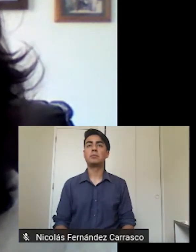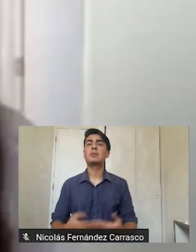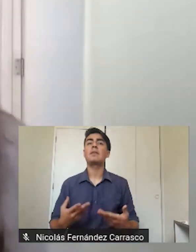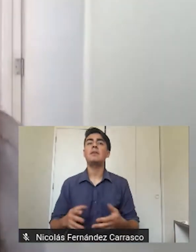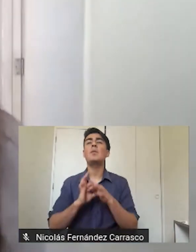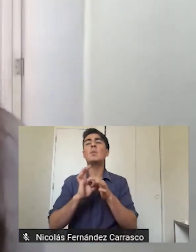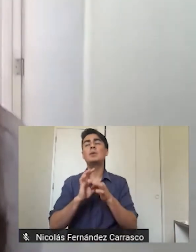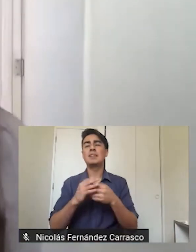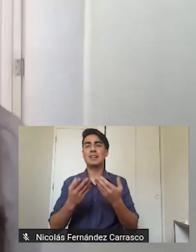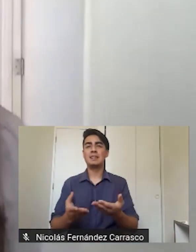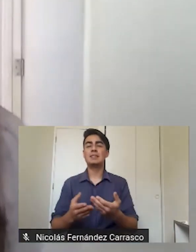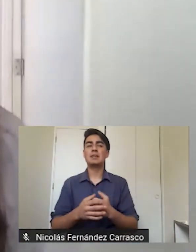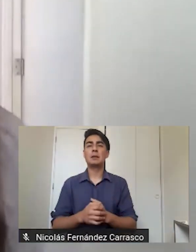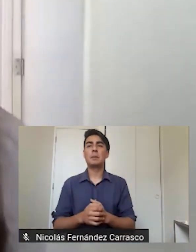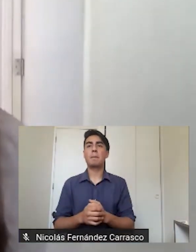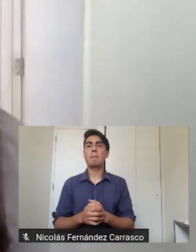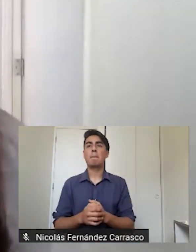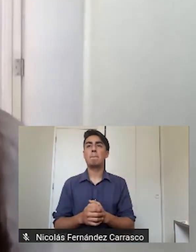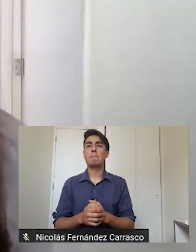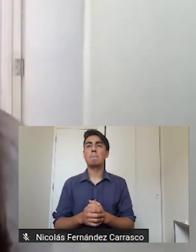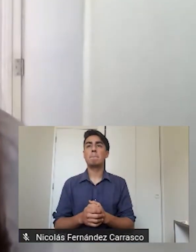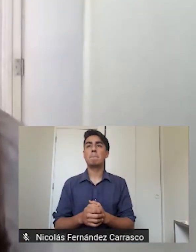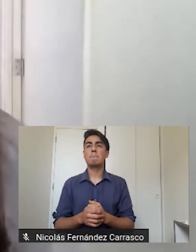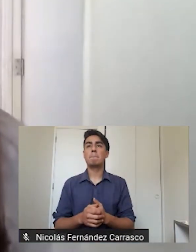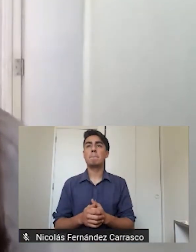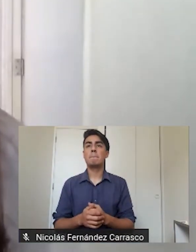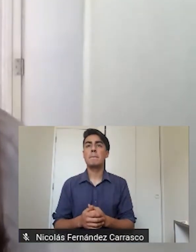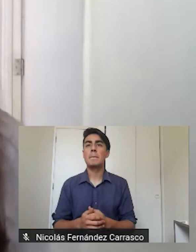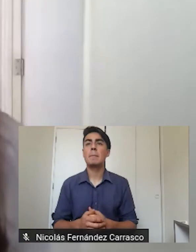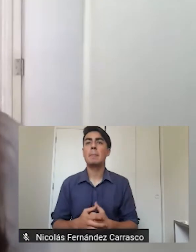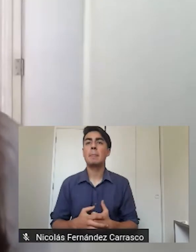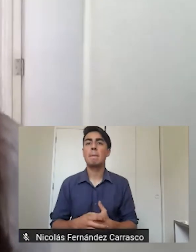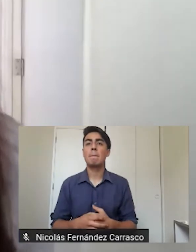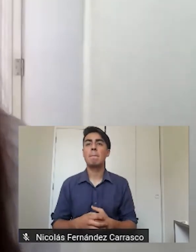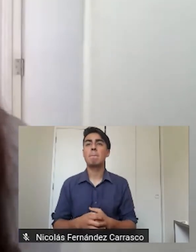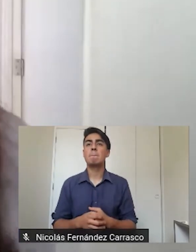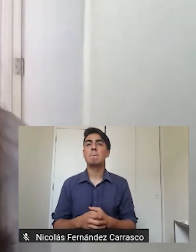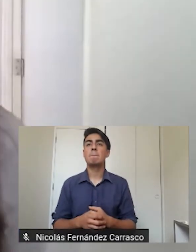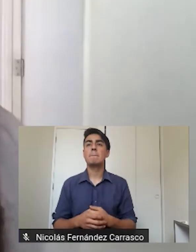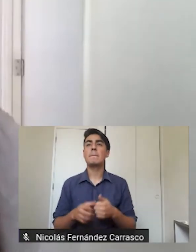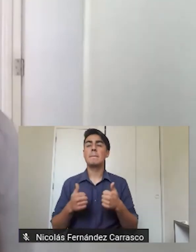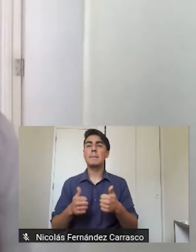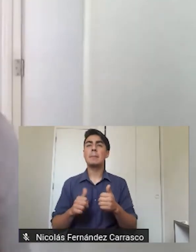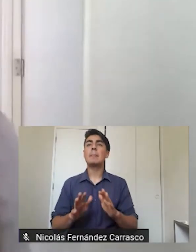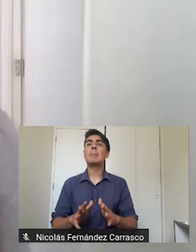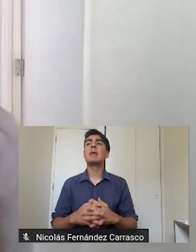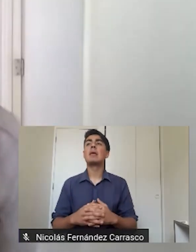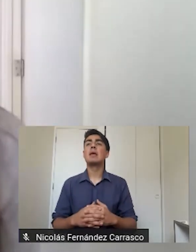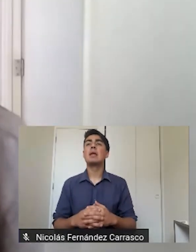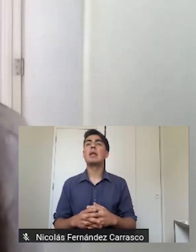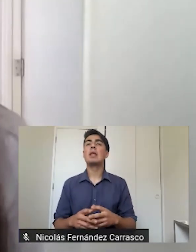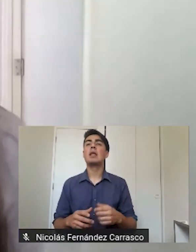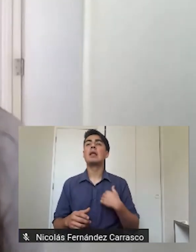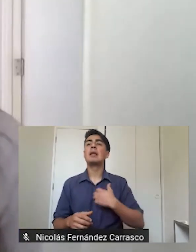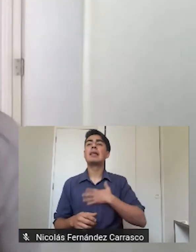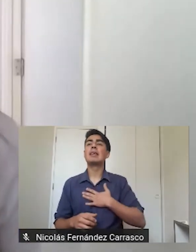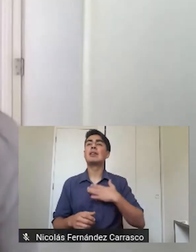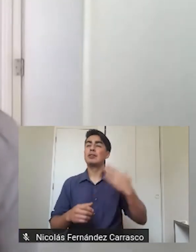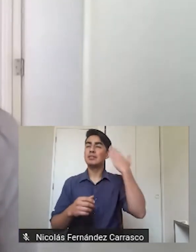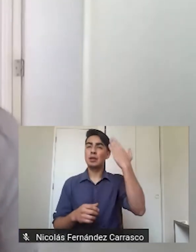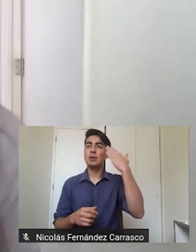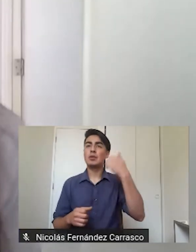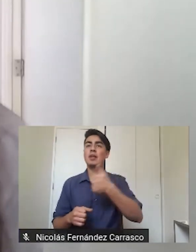Bien, muchas gracias. Me escucho sin problema, ¿cierto? Excelente. Bien, quiero saludar